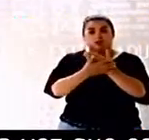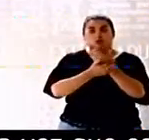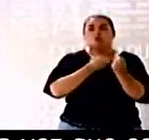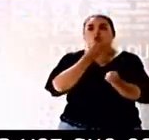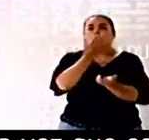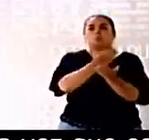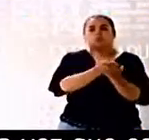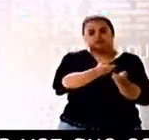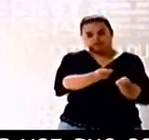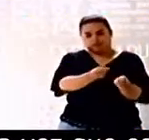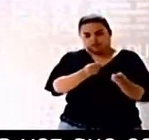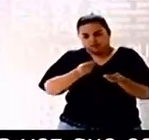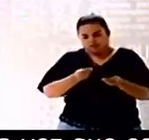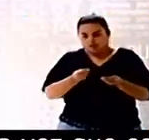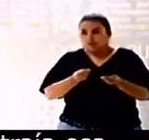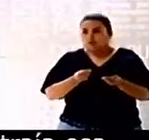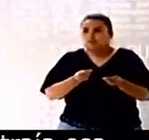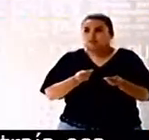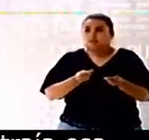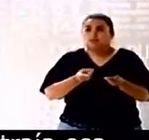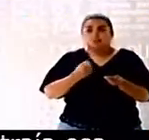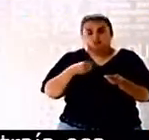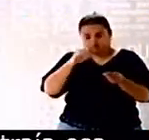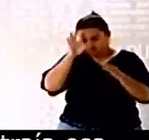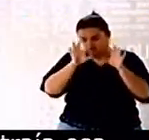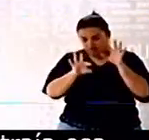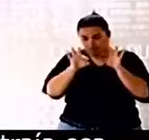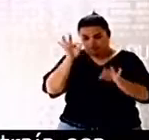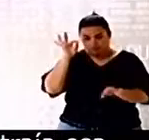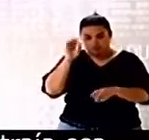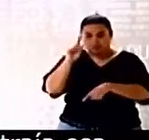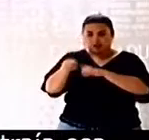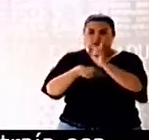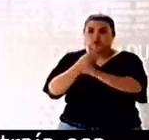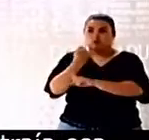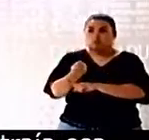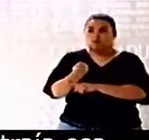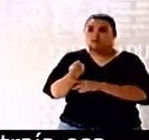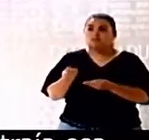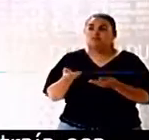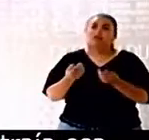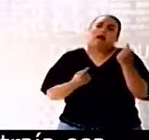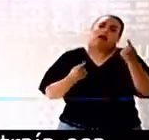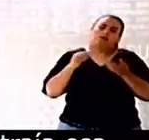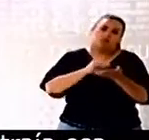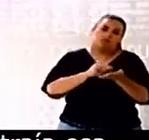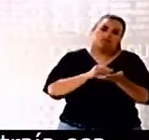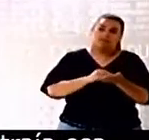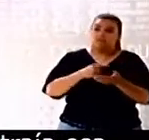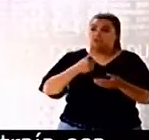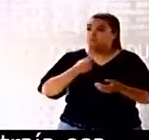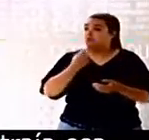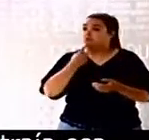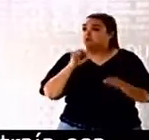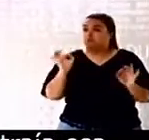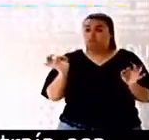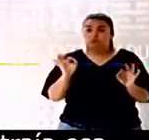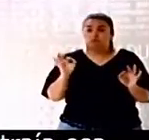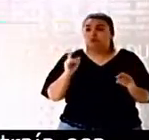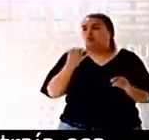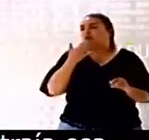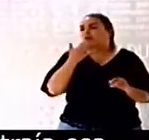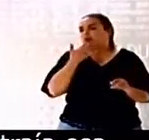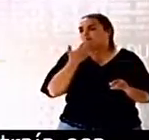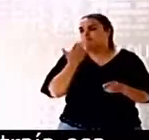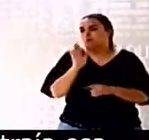propuesta, lo decidía y incluso ha habido veces que yo no les he dicho aquí, por ponerle un ejemplo